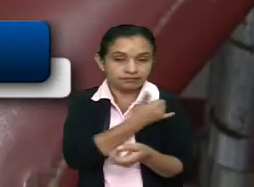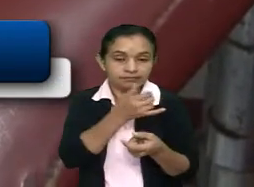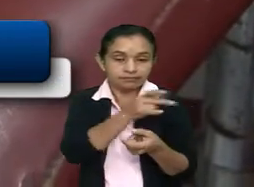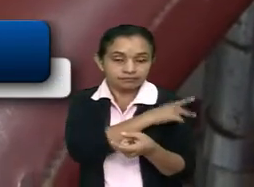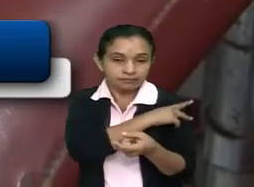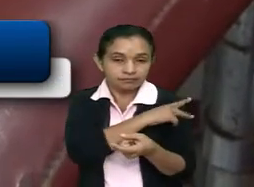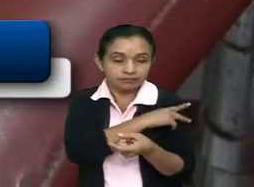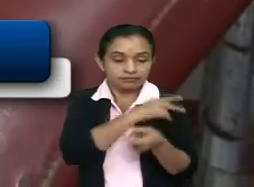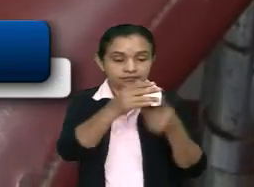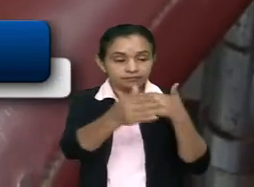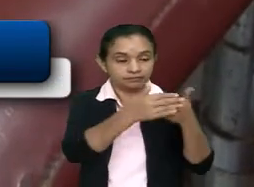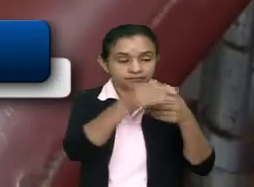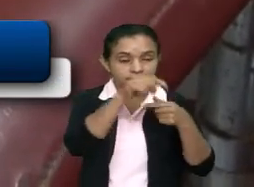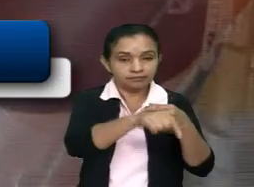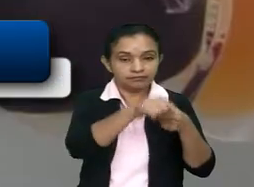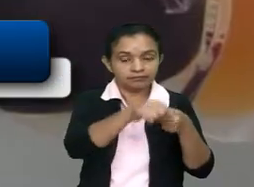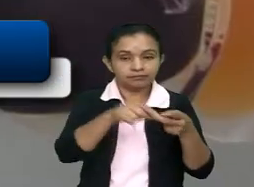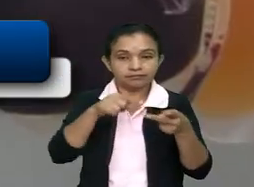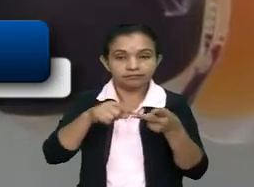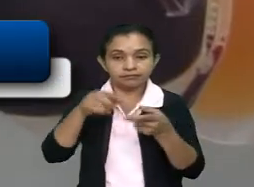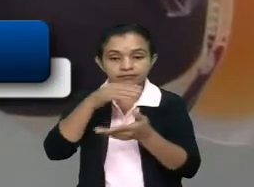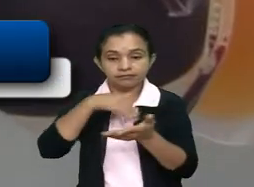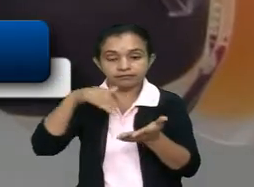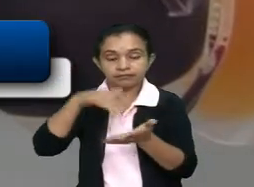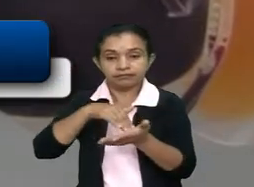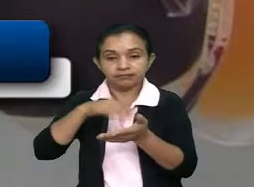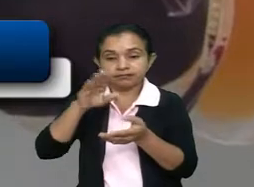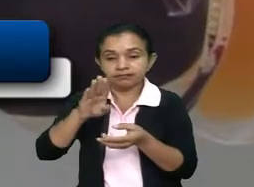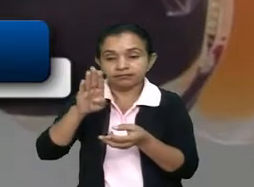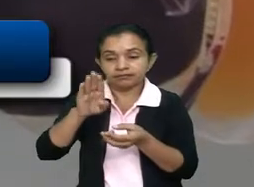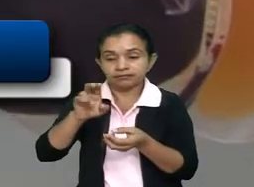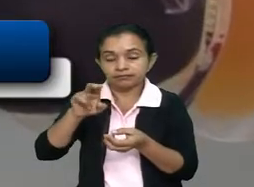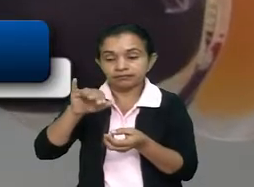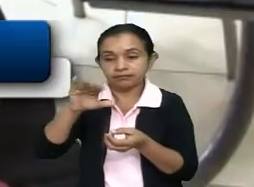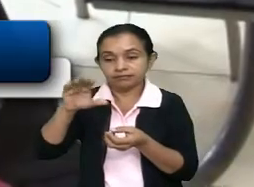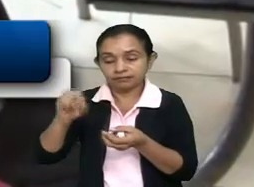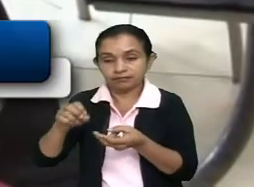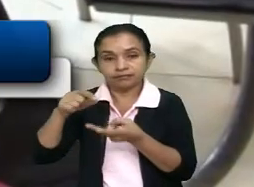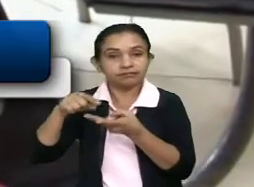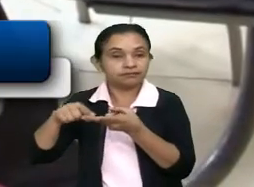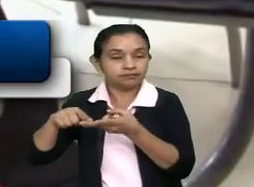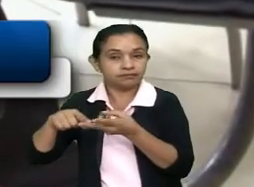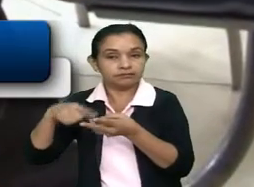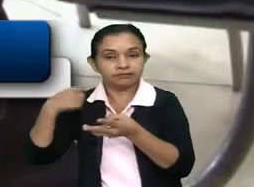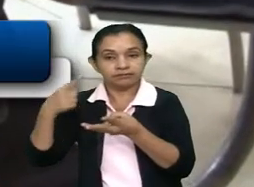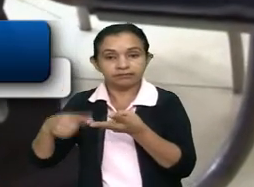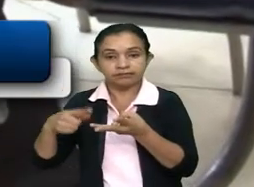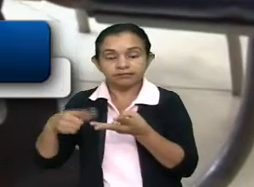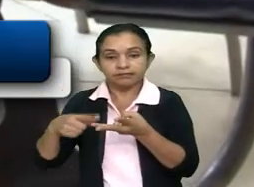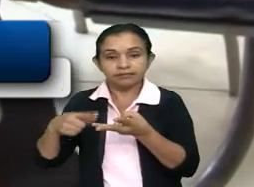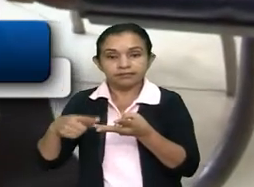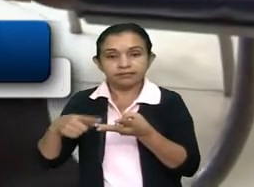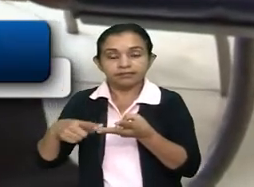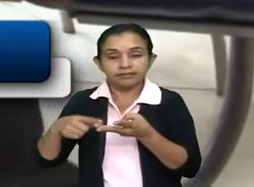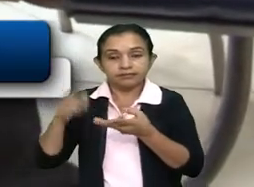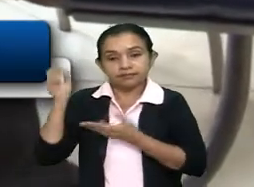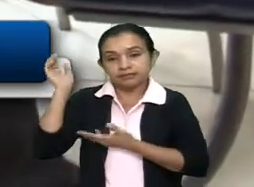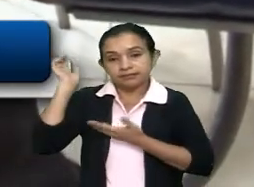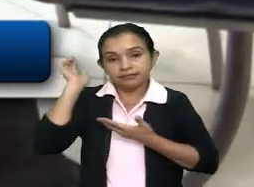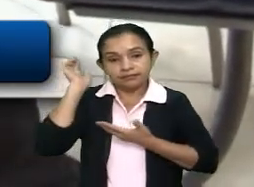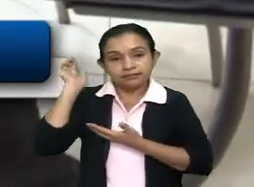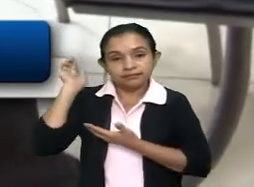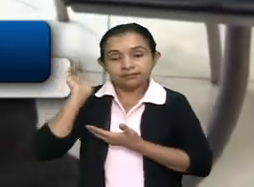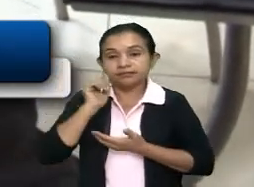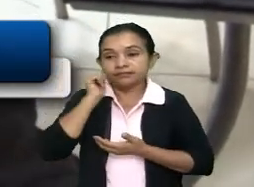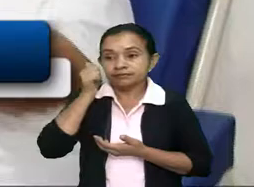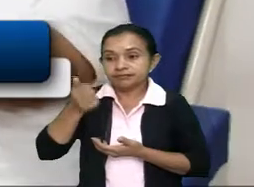hospital de la policía estamos el centro de salud benicio gutiérrez esto es en masatepe estamos